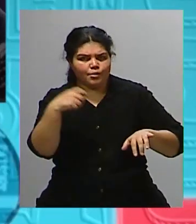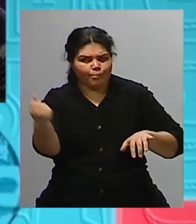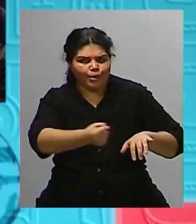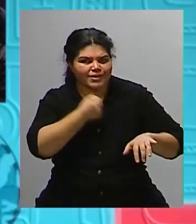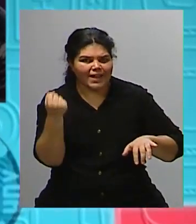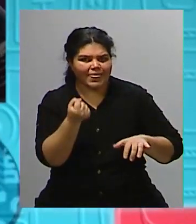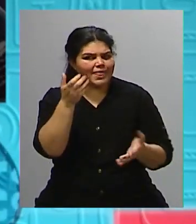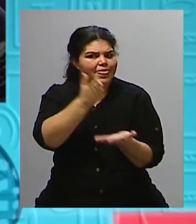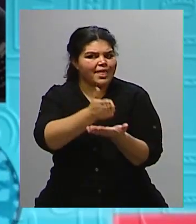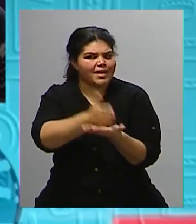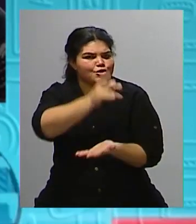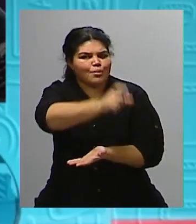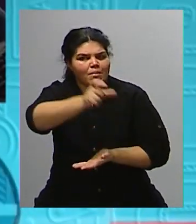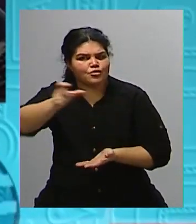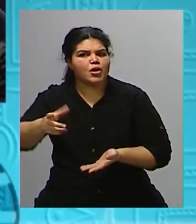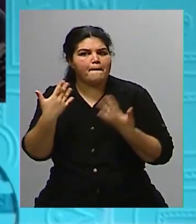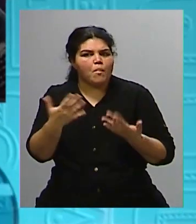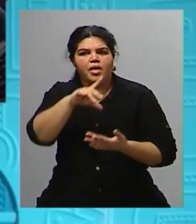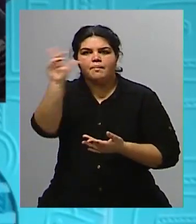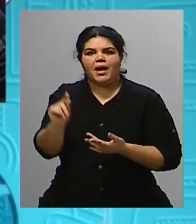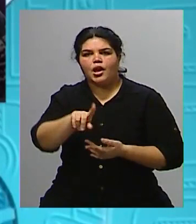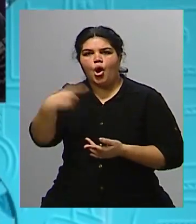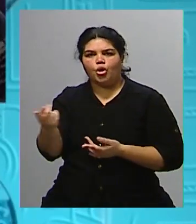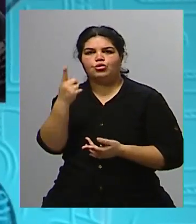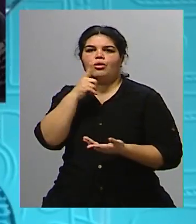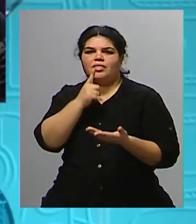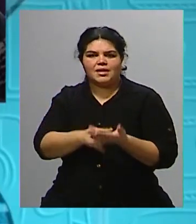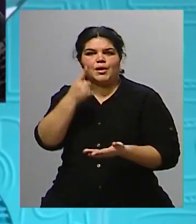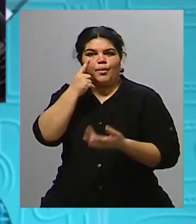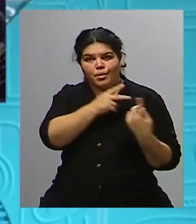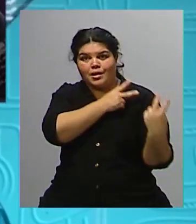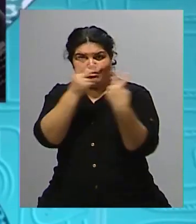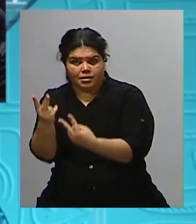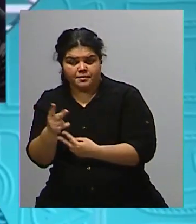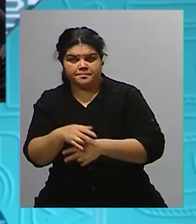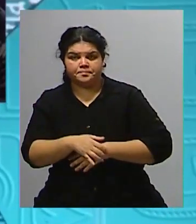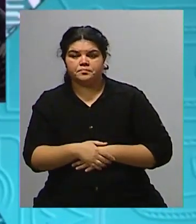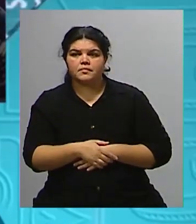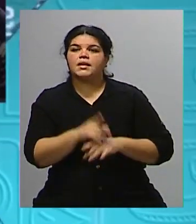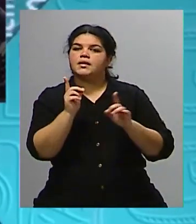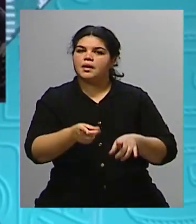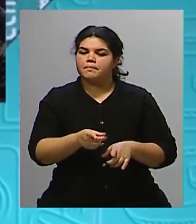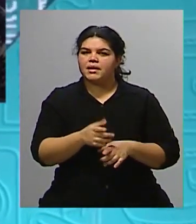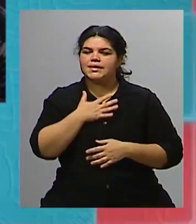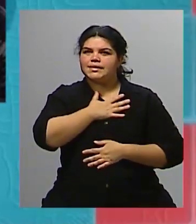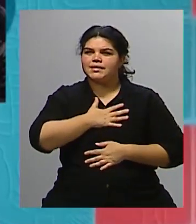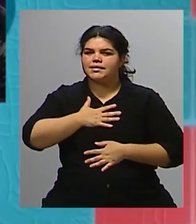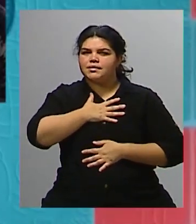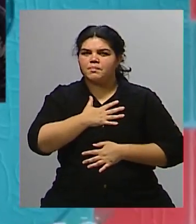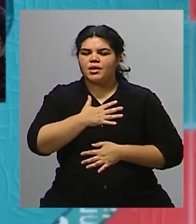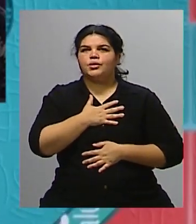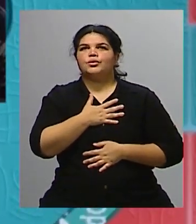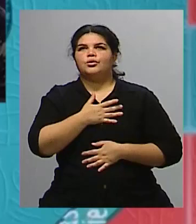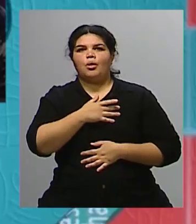digo los países se ponen de acuerdo, porque vos ponías el ejemplo en el bloque anterior esto de que los países incluso dan la sensación que quieren mirar